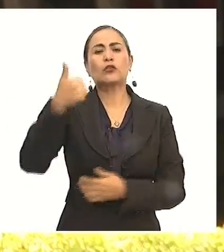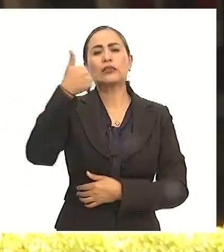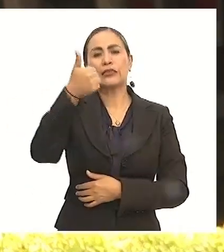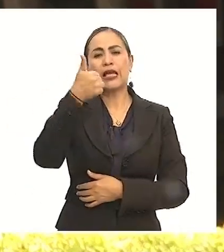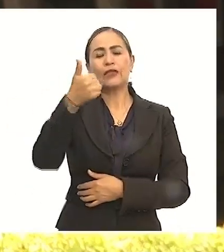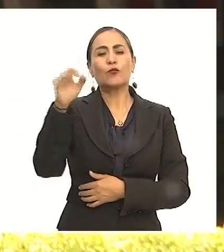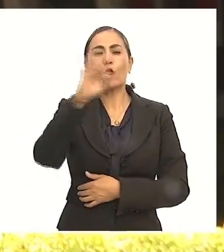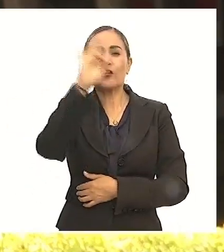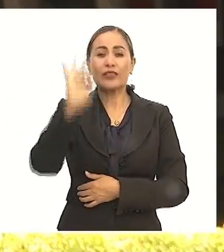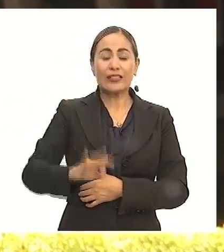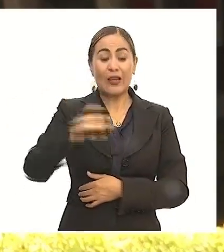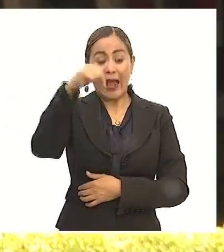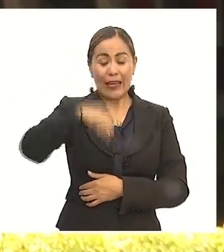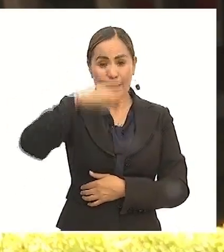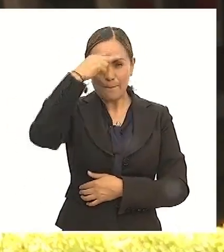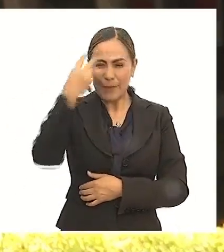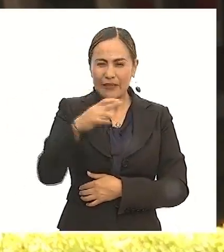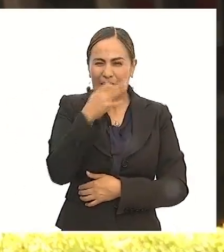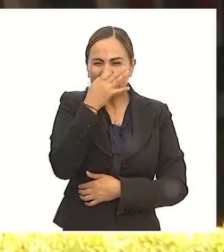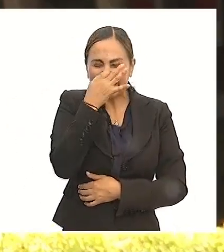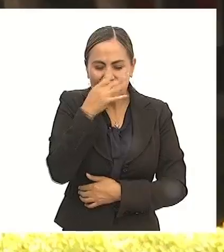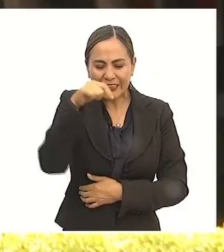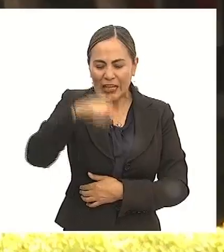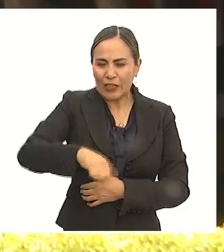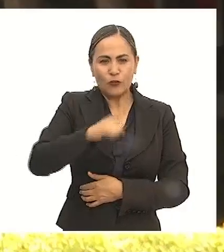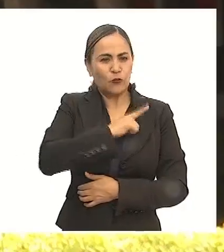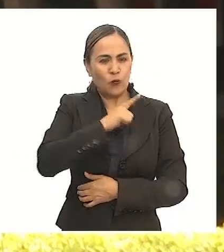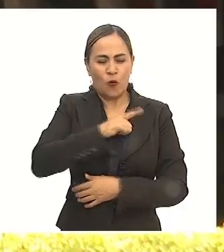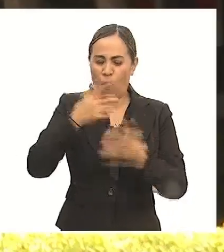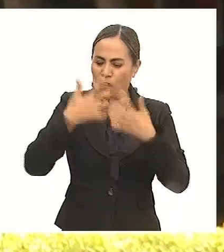seremos autosuficientes.